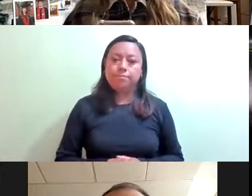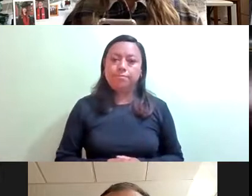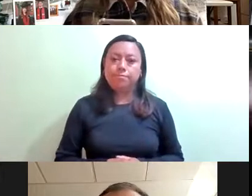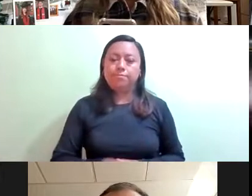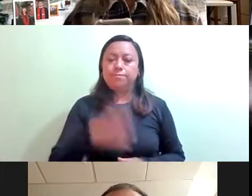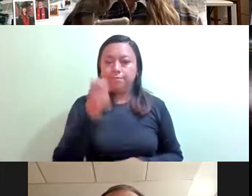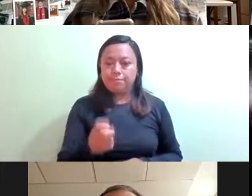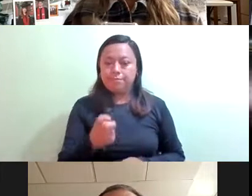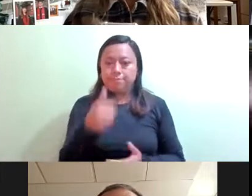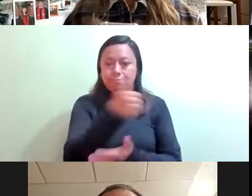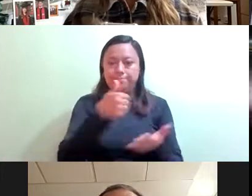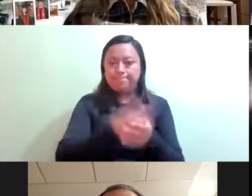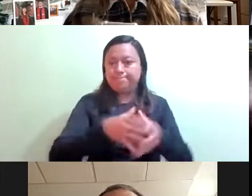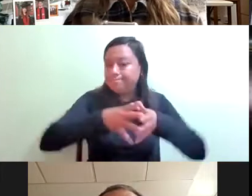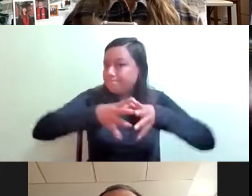metrópoli.